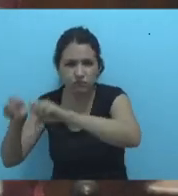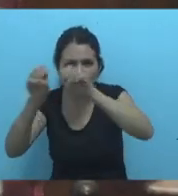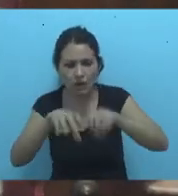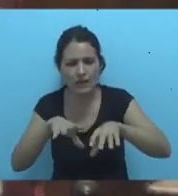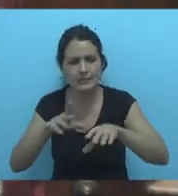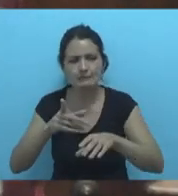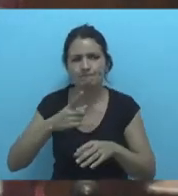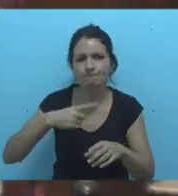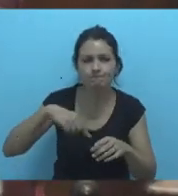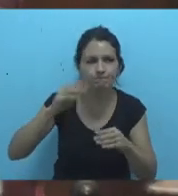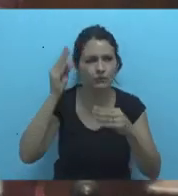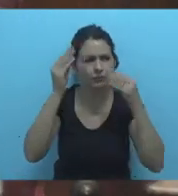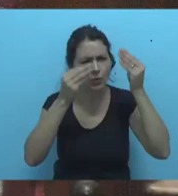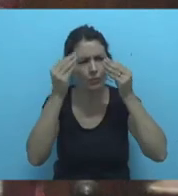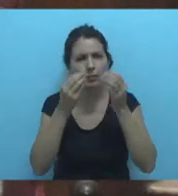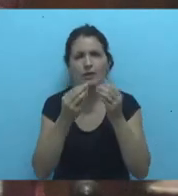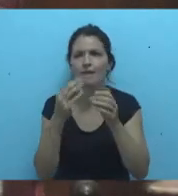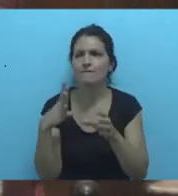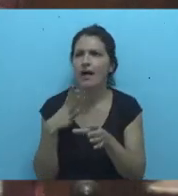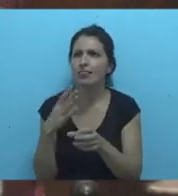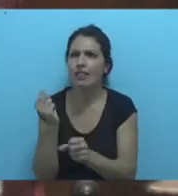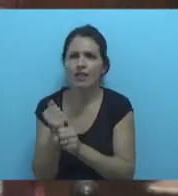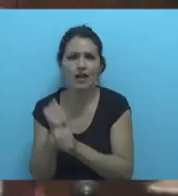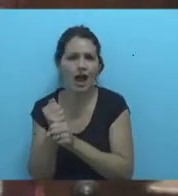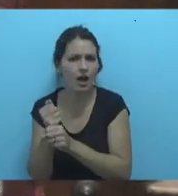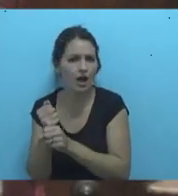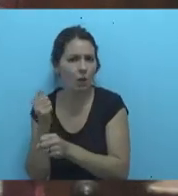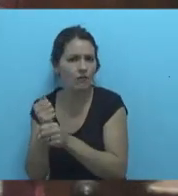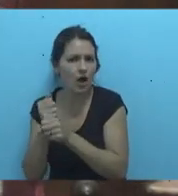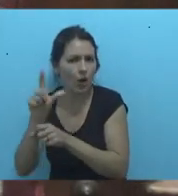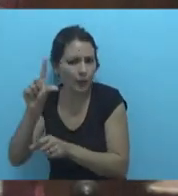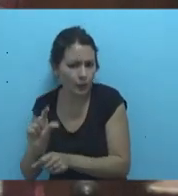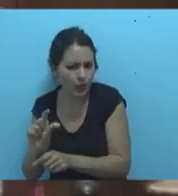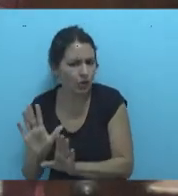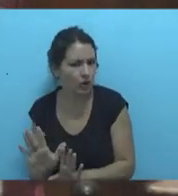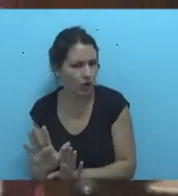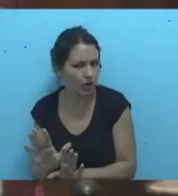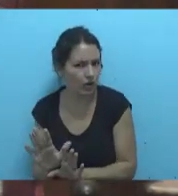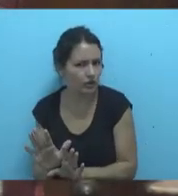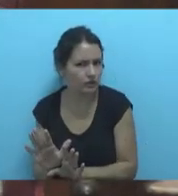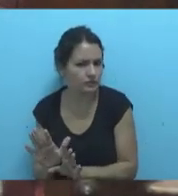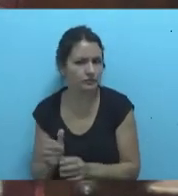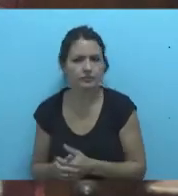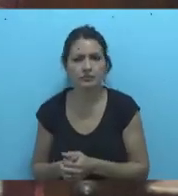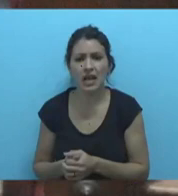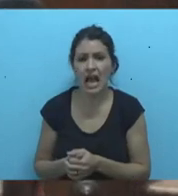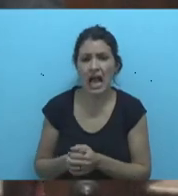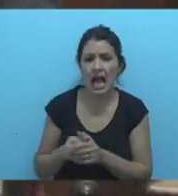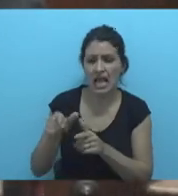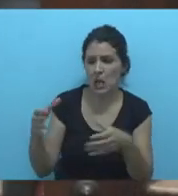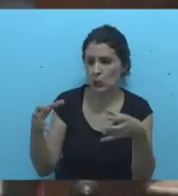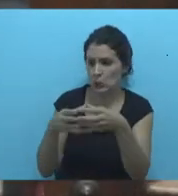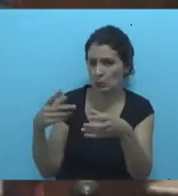enorme preocupación, sobre todo porque cuando uno ve declaraciones del actual directorio, de algunas